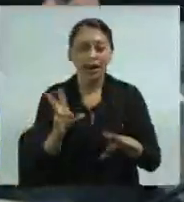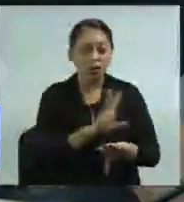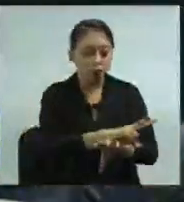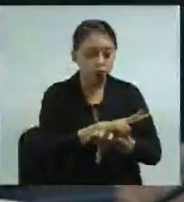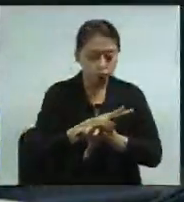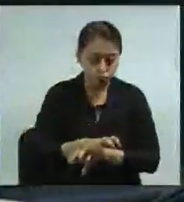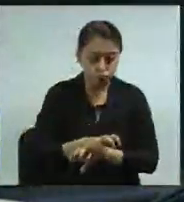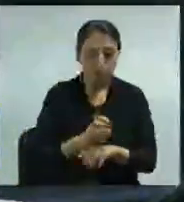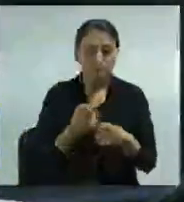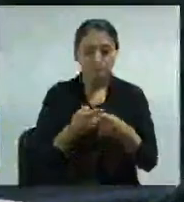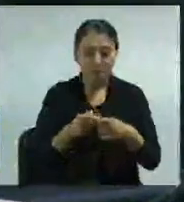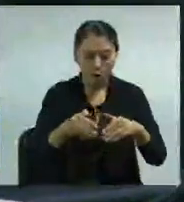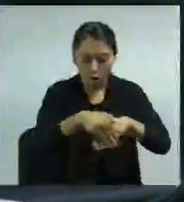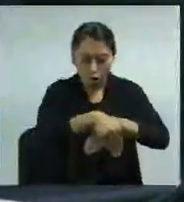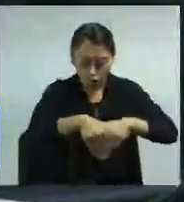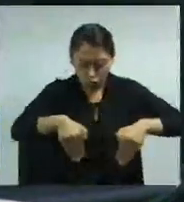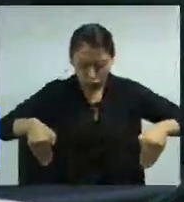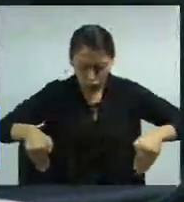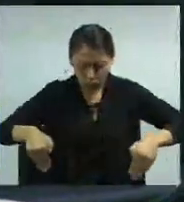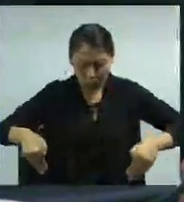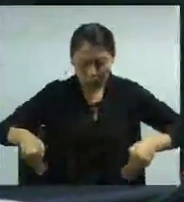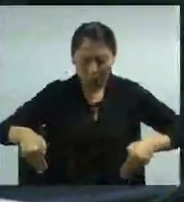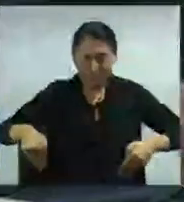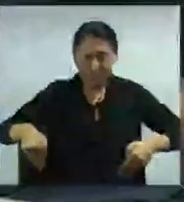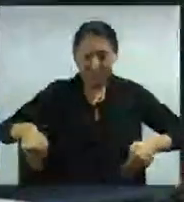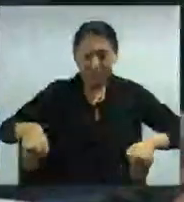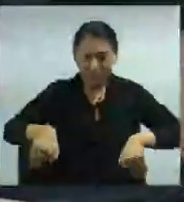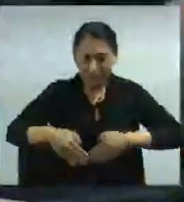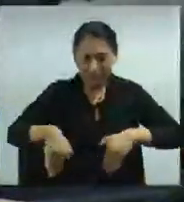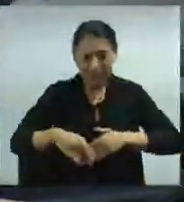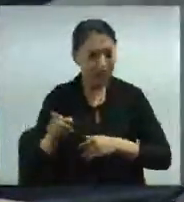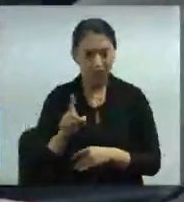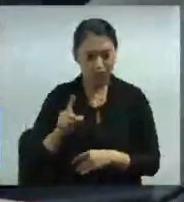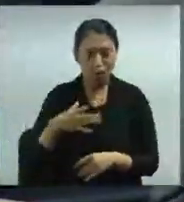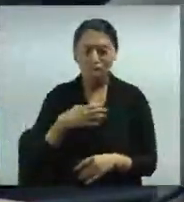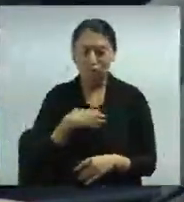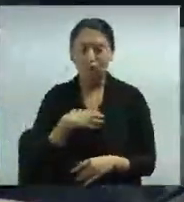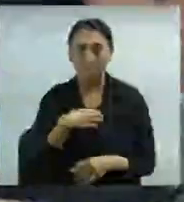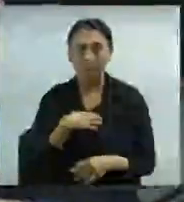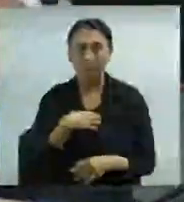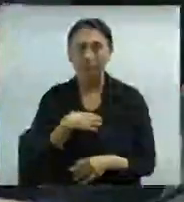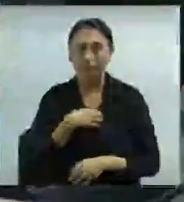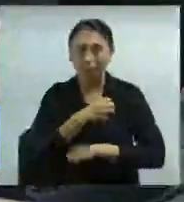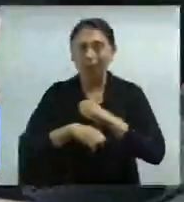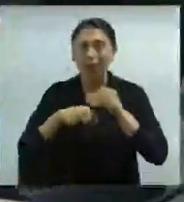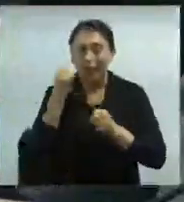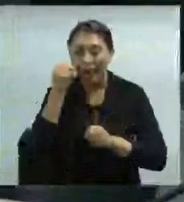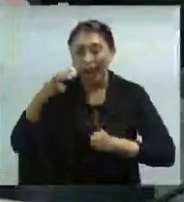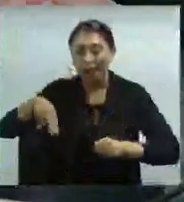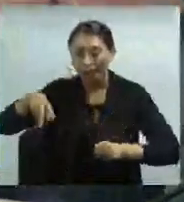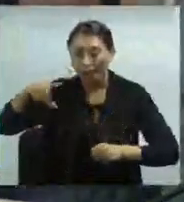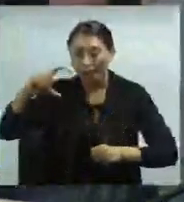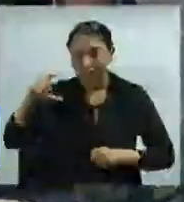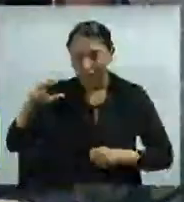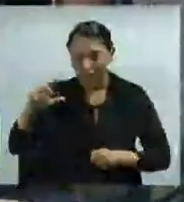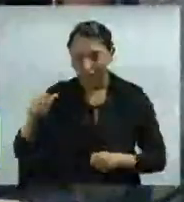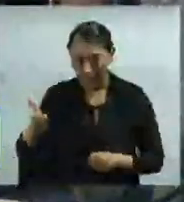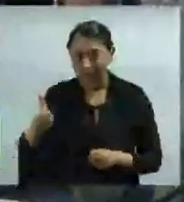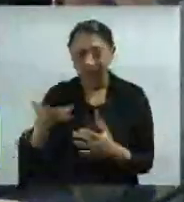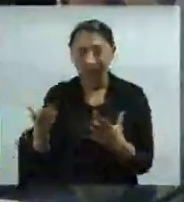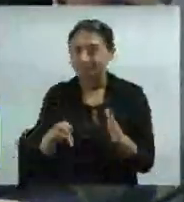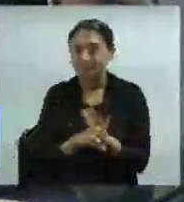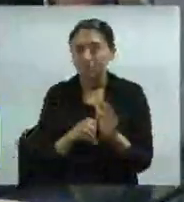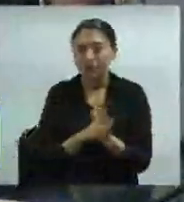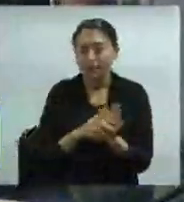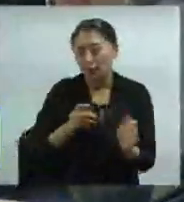reforestaciones de Noría de la Calle, eso es mentira. Es el propietario de la finca, si tiene 50 caberías, que dedique el 20% para el bosque, pues